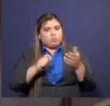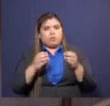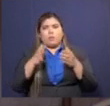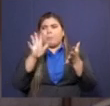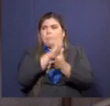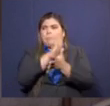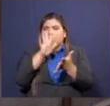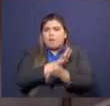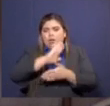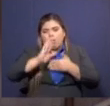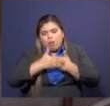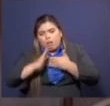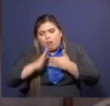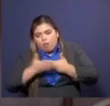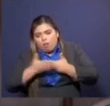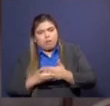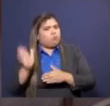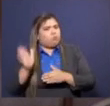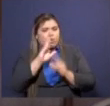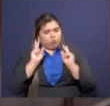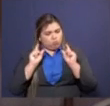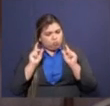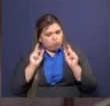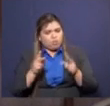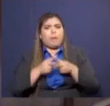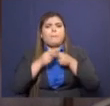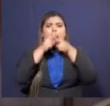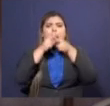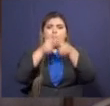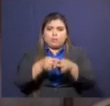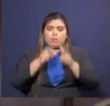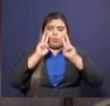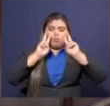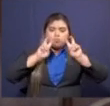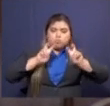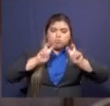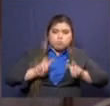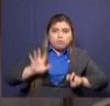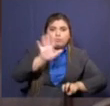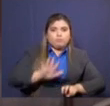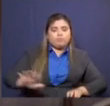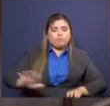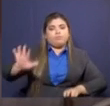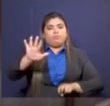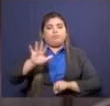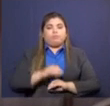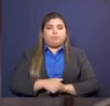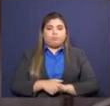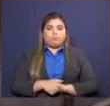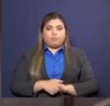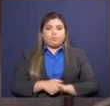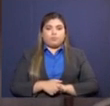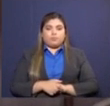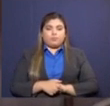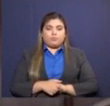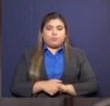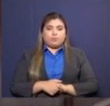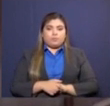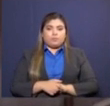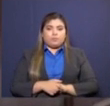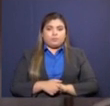simplificados, ágiles y verificados por sus respectivas agencias regionales.